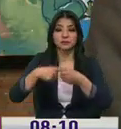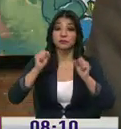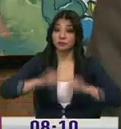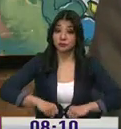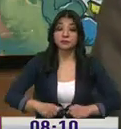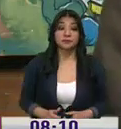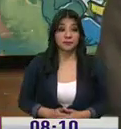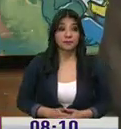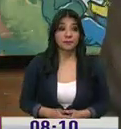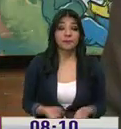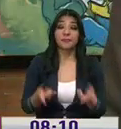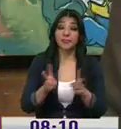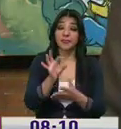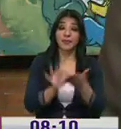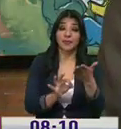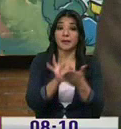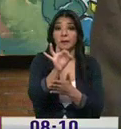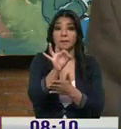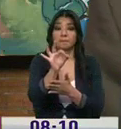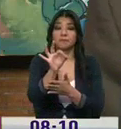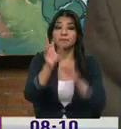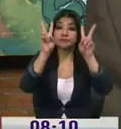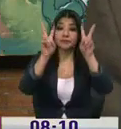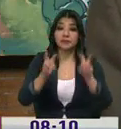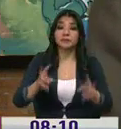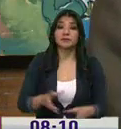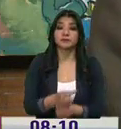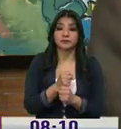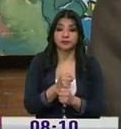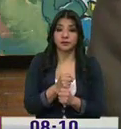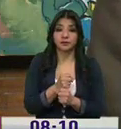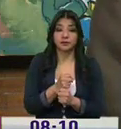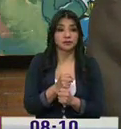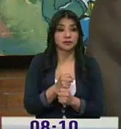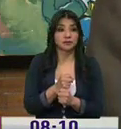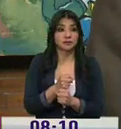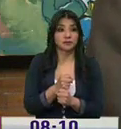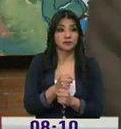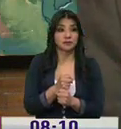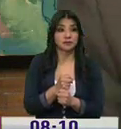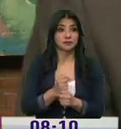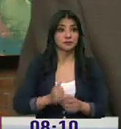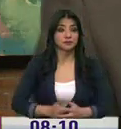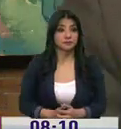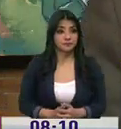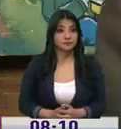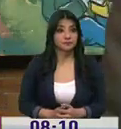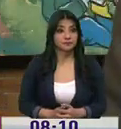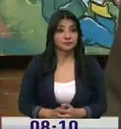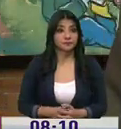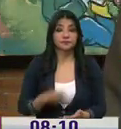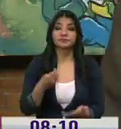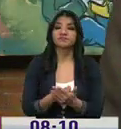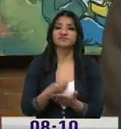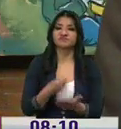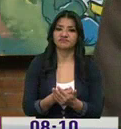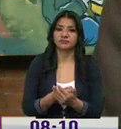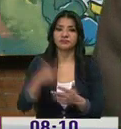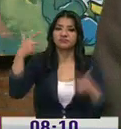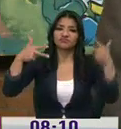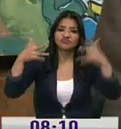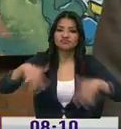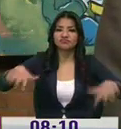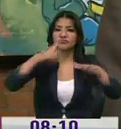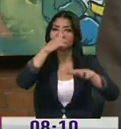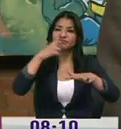se ha aprobado todo lo que tiene que ver con seguridad. Se van a implementar mecanismos de seguridad, reconocimiento